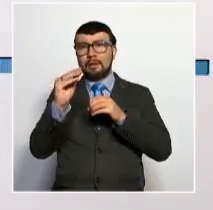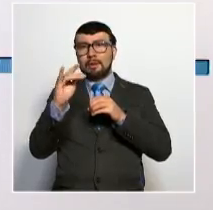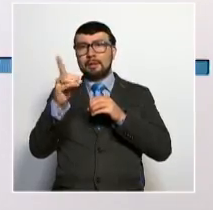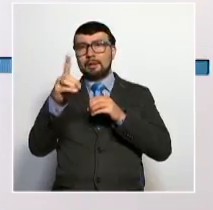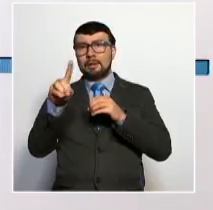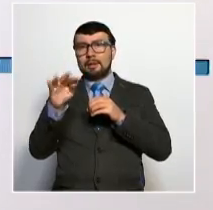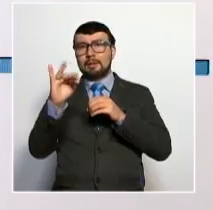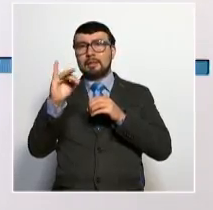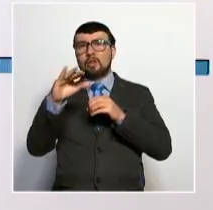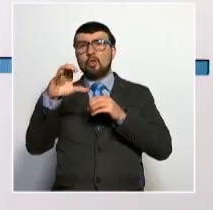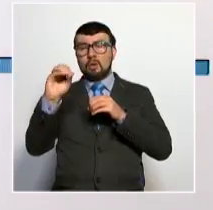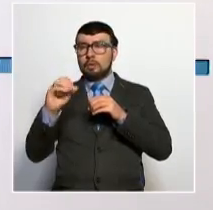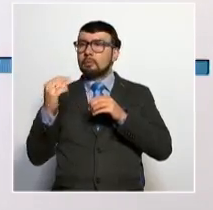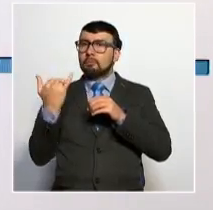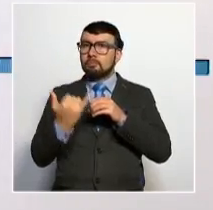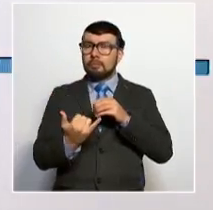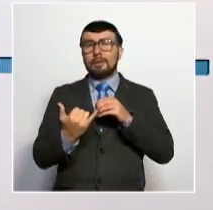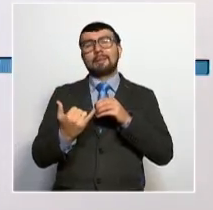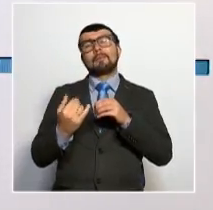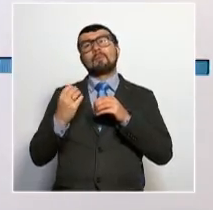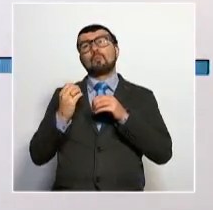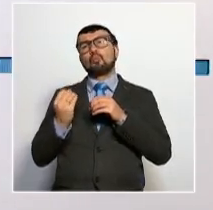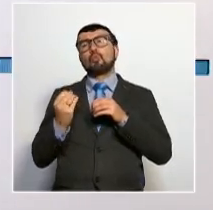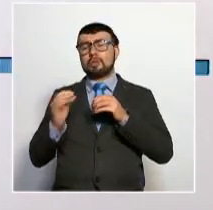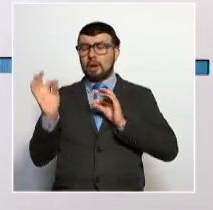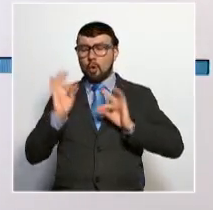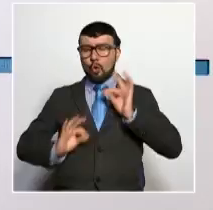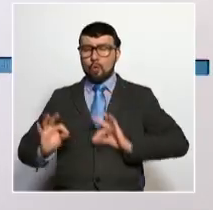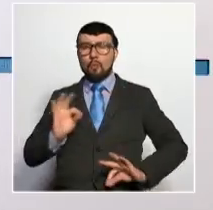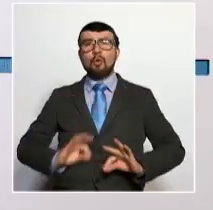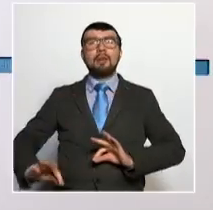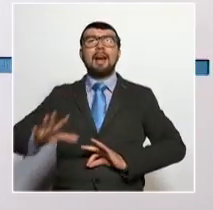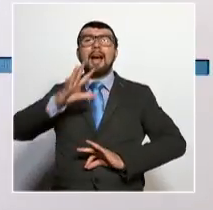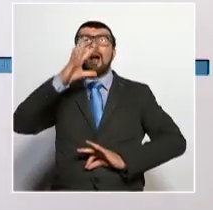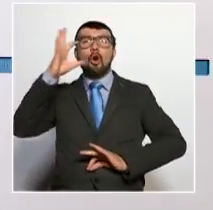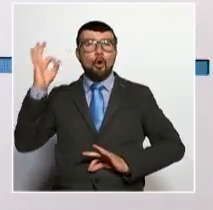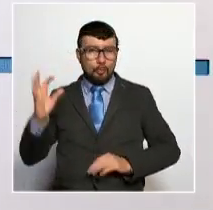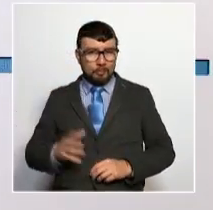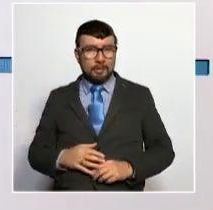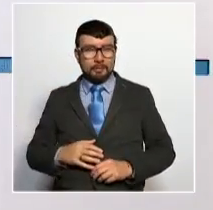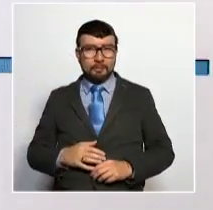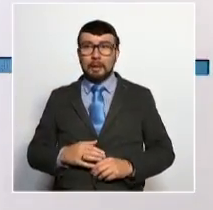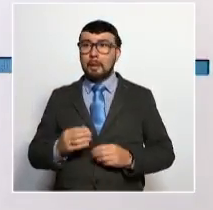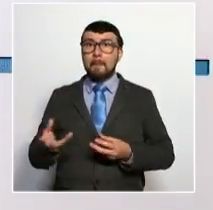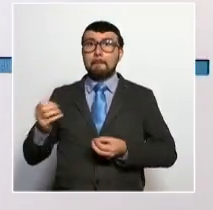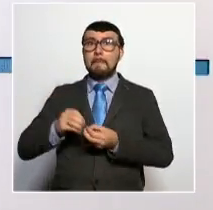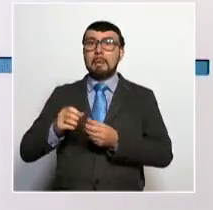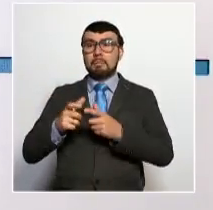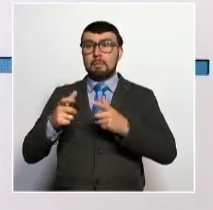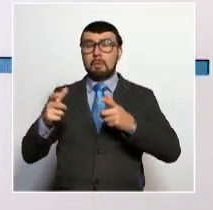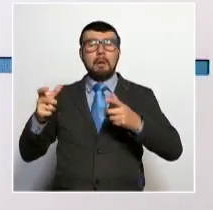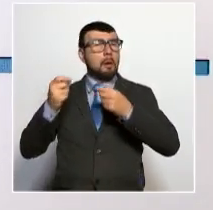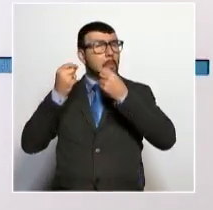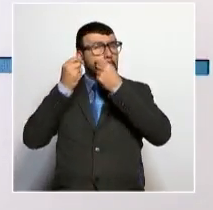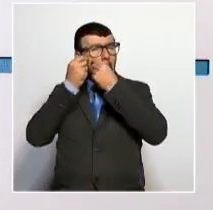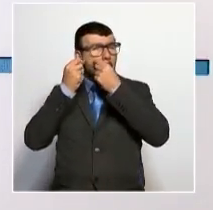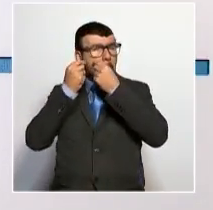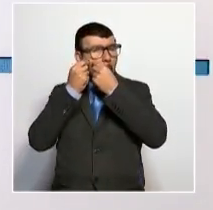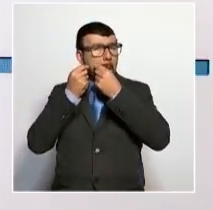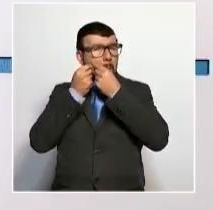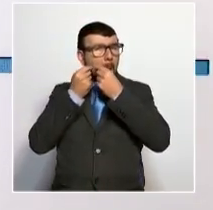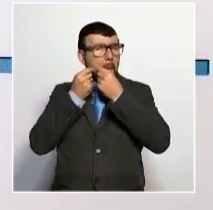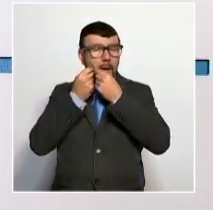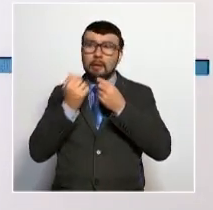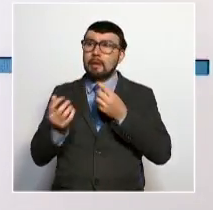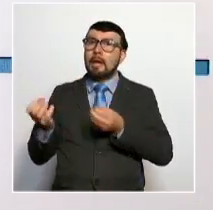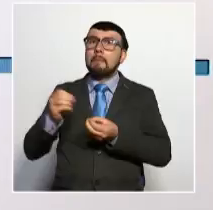hormona masculina que femenina y esto hace que se produzca más acné. Hacen que se produzca más acné y también